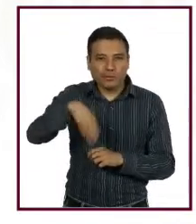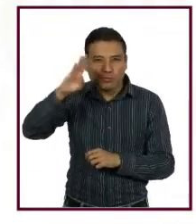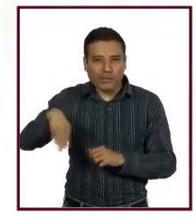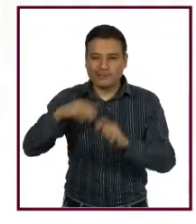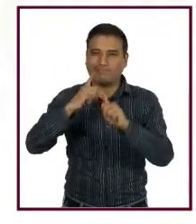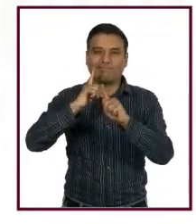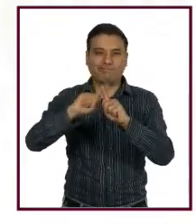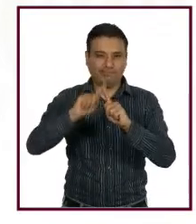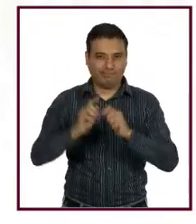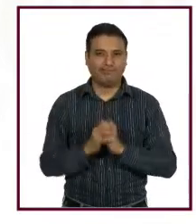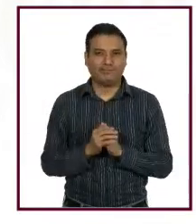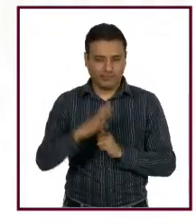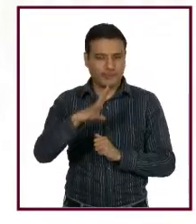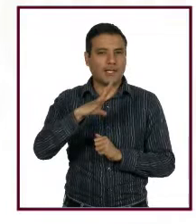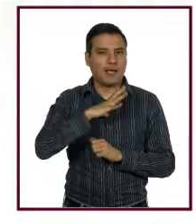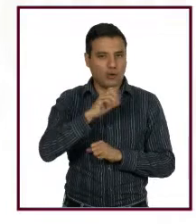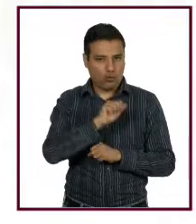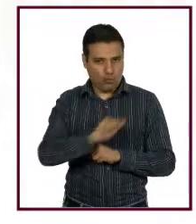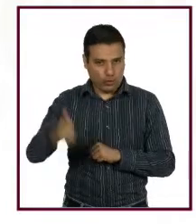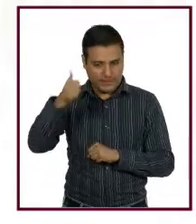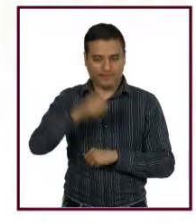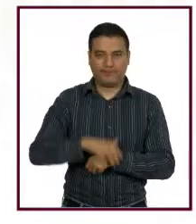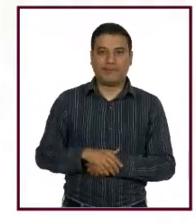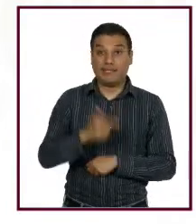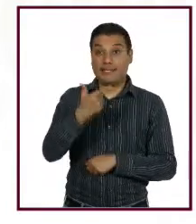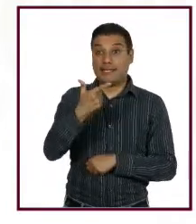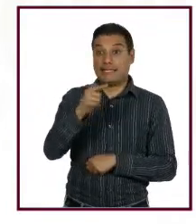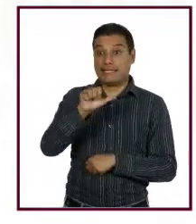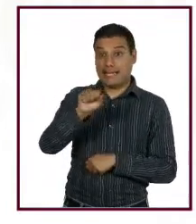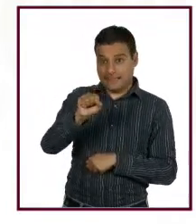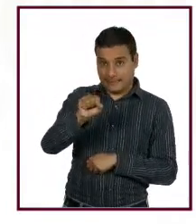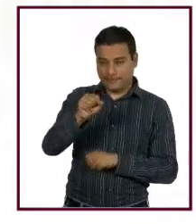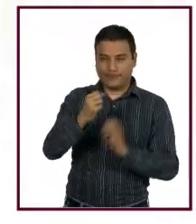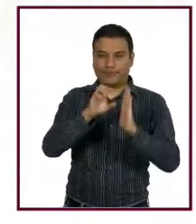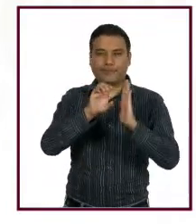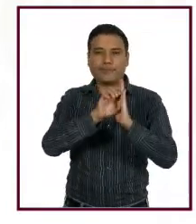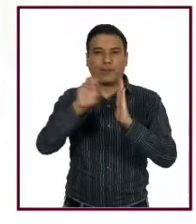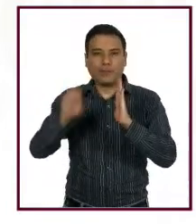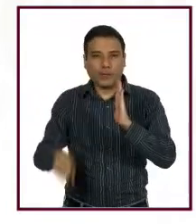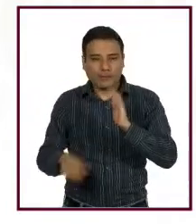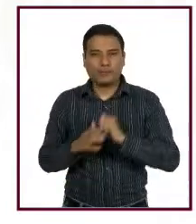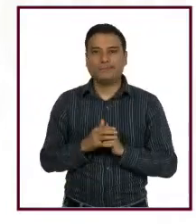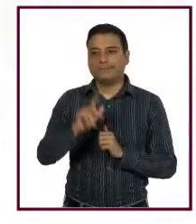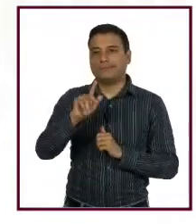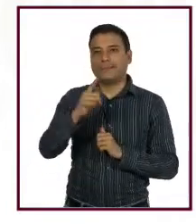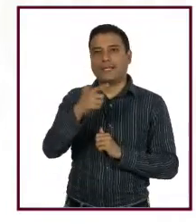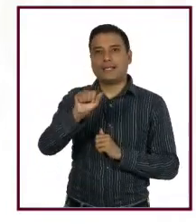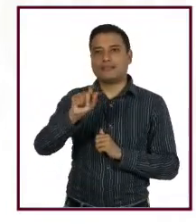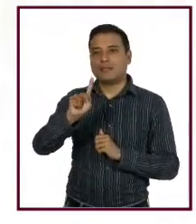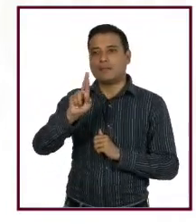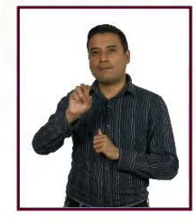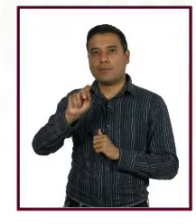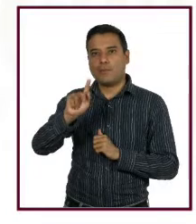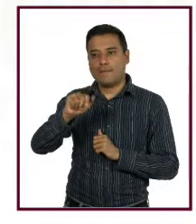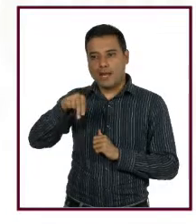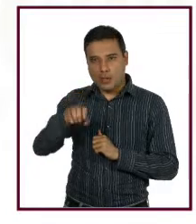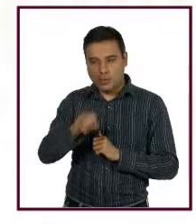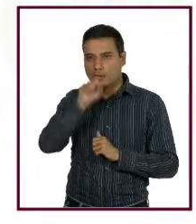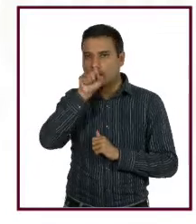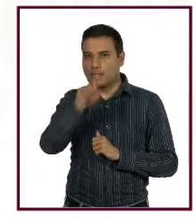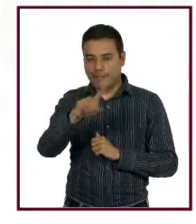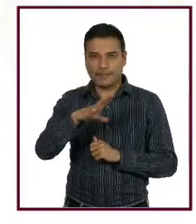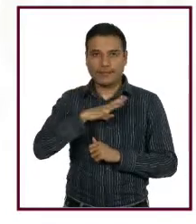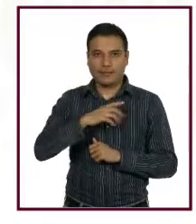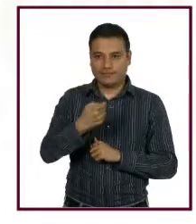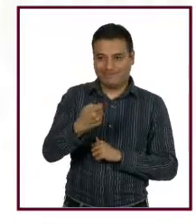Nos queda otra clasificación, que son los gases, como el gas embotellado, que es el gas propano, el gas para encendedores, que es el